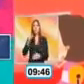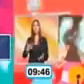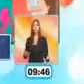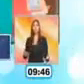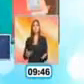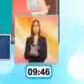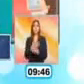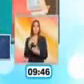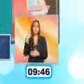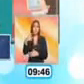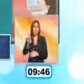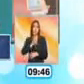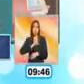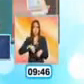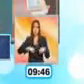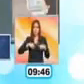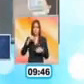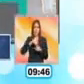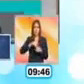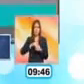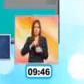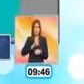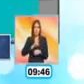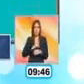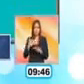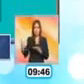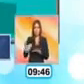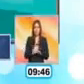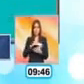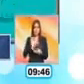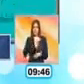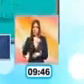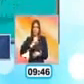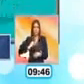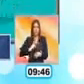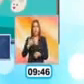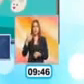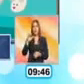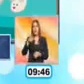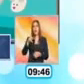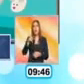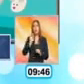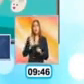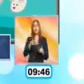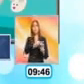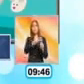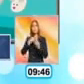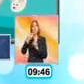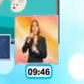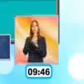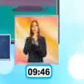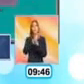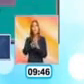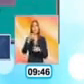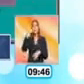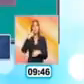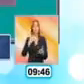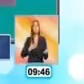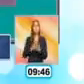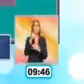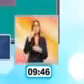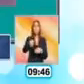invasión a nuestra privacidad. Porque es eso, una invasión a nuestra privacidad. El hackeo lo que hace es sustraer tus datos para invadir tu privacidad y de